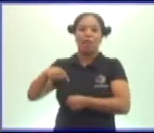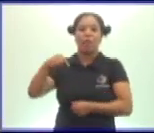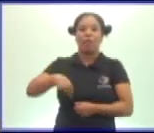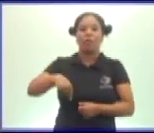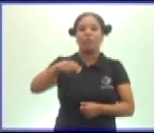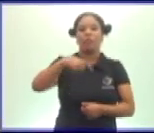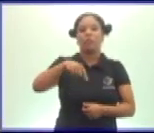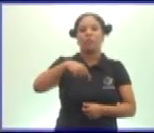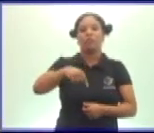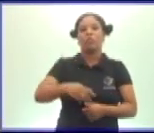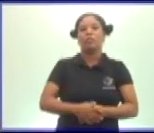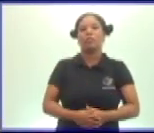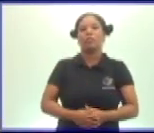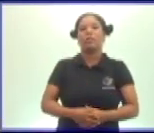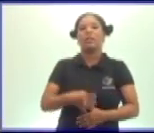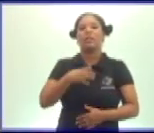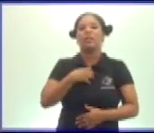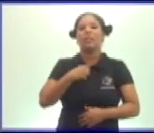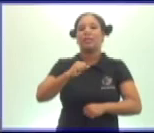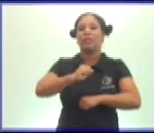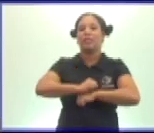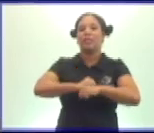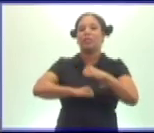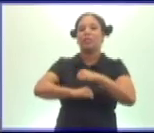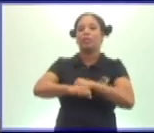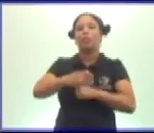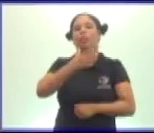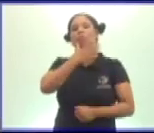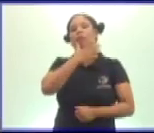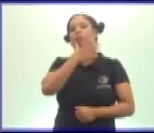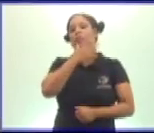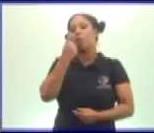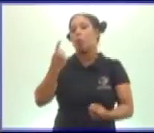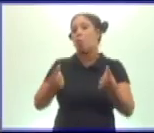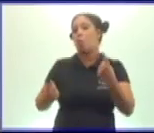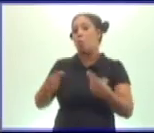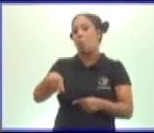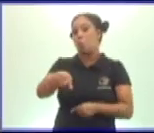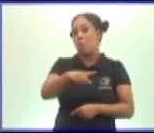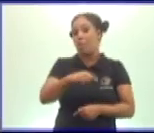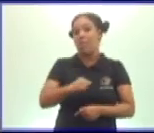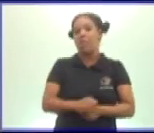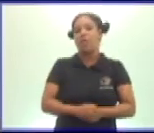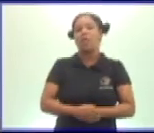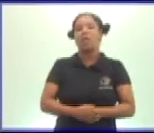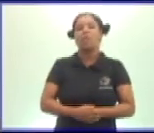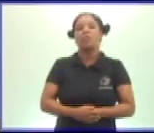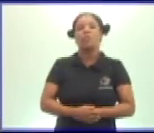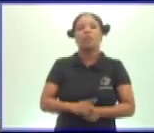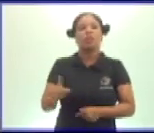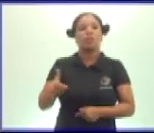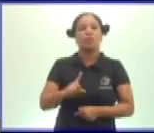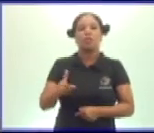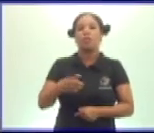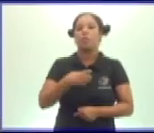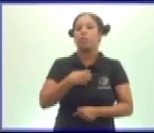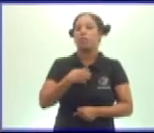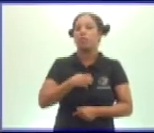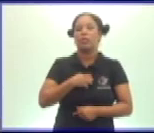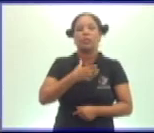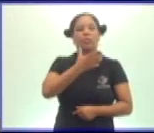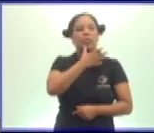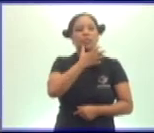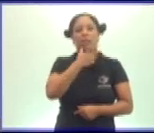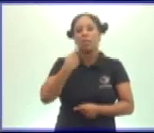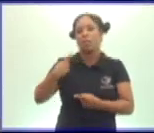disolventes, tiene estructura similar con uno de ellos y no tiene estructura similar